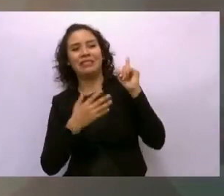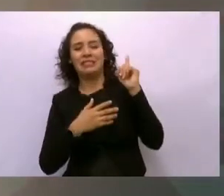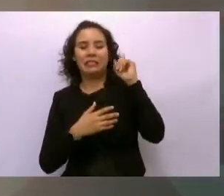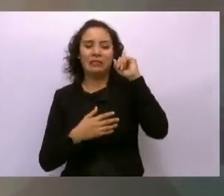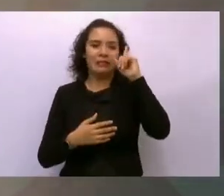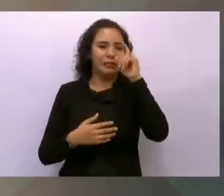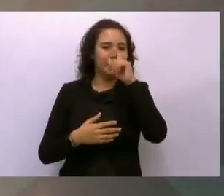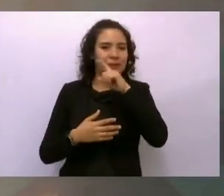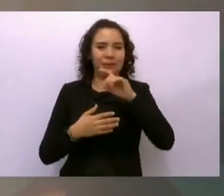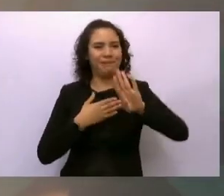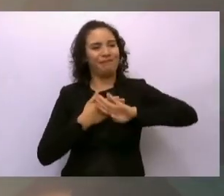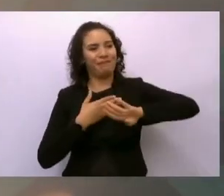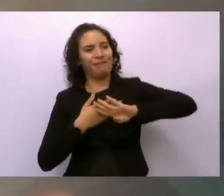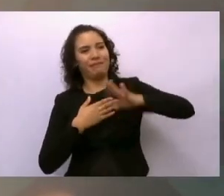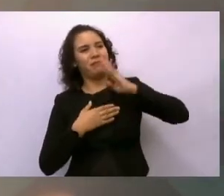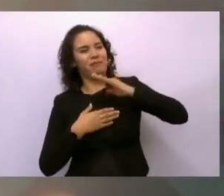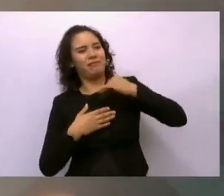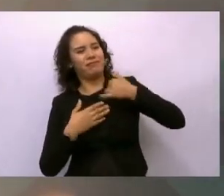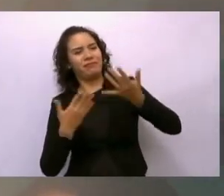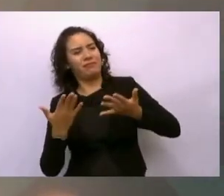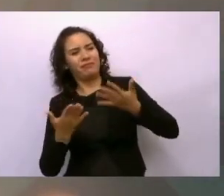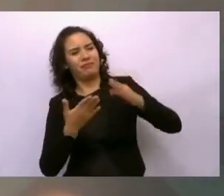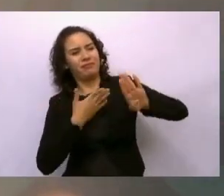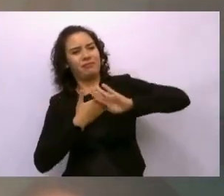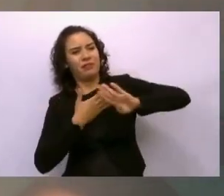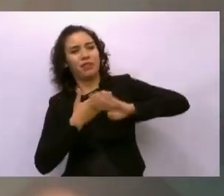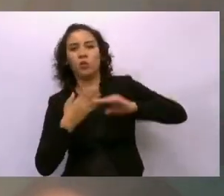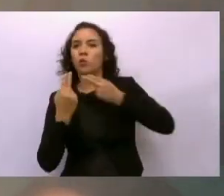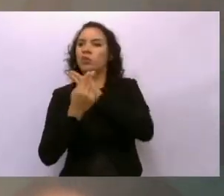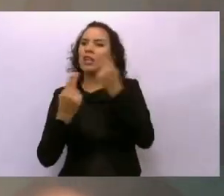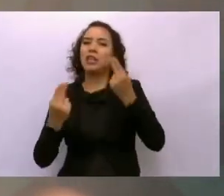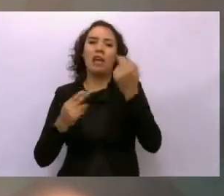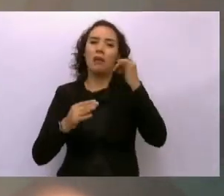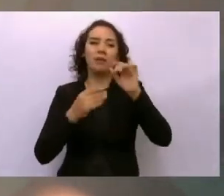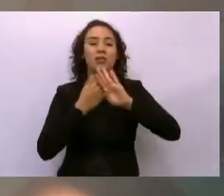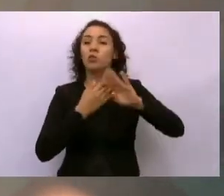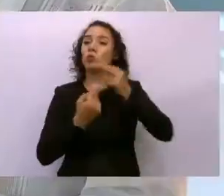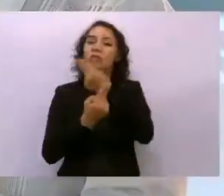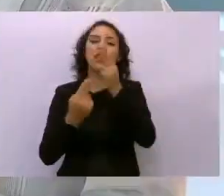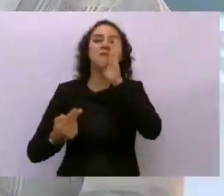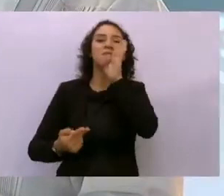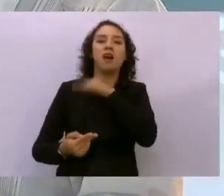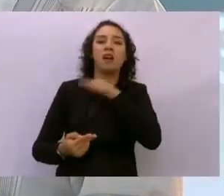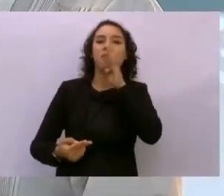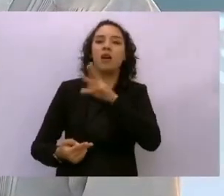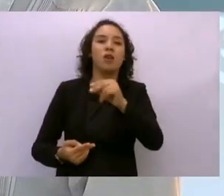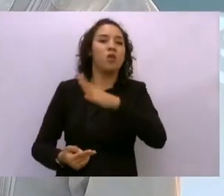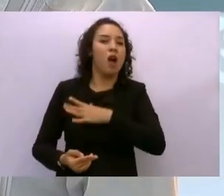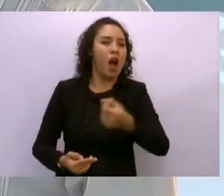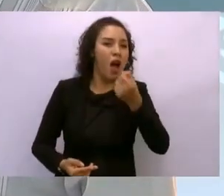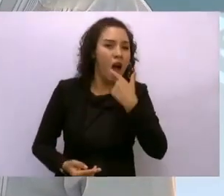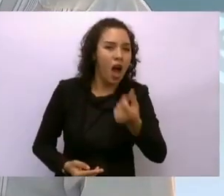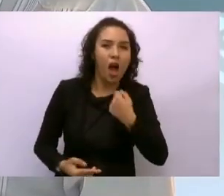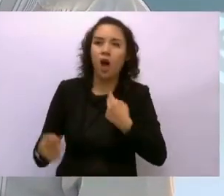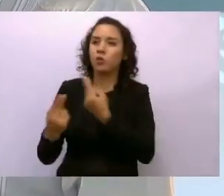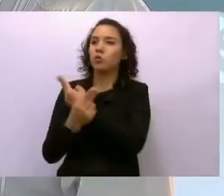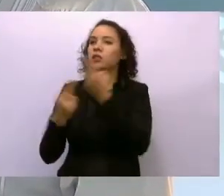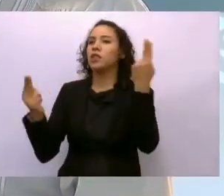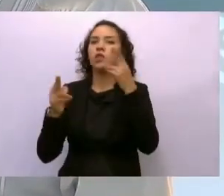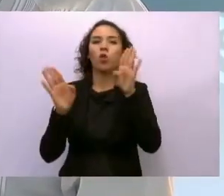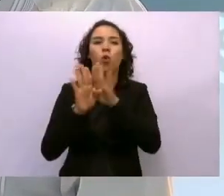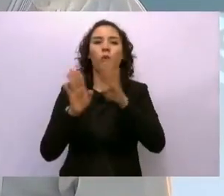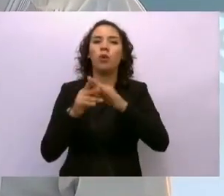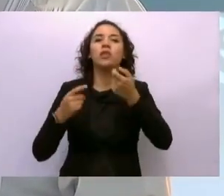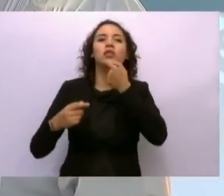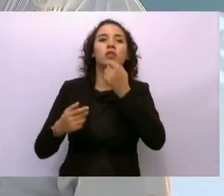fuertísima en contra, acusándonos de que no había abasto, que no tenían los niños con